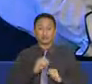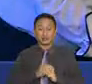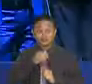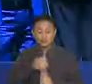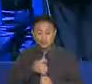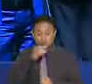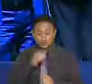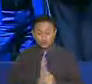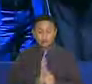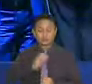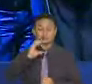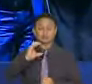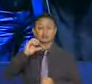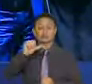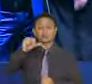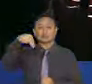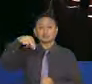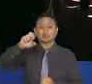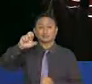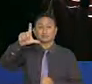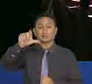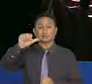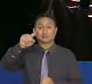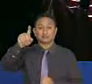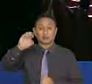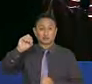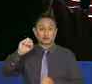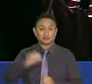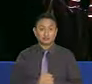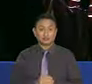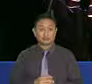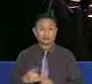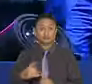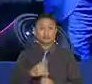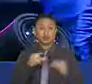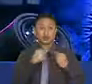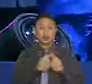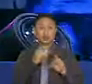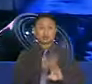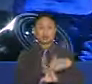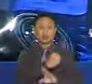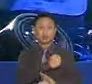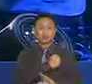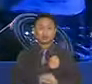canelazo Los tríos también tuvieron su espacio al ritmo de pasacalle